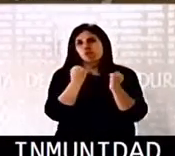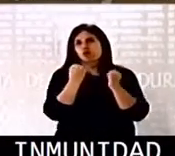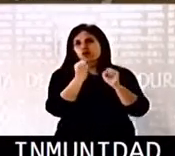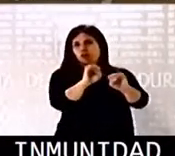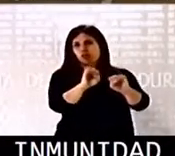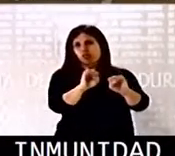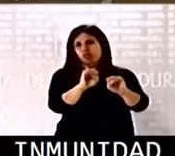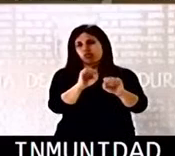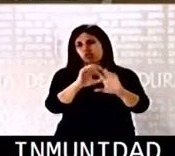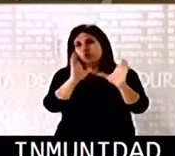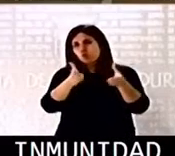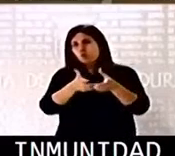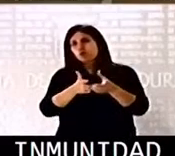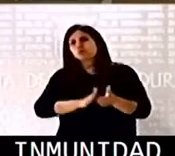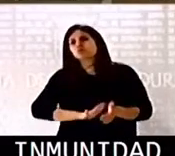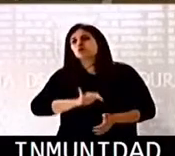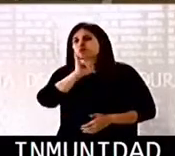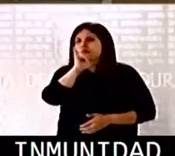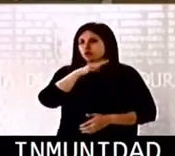suficiente.